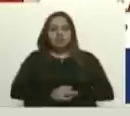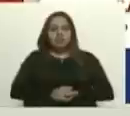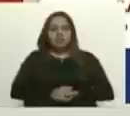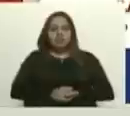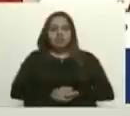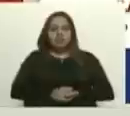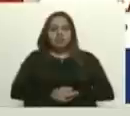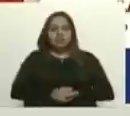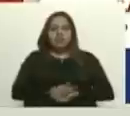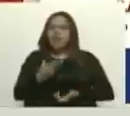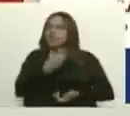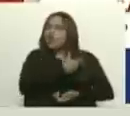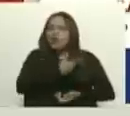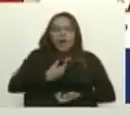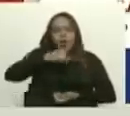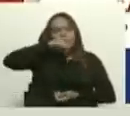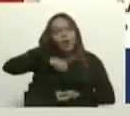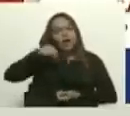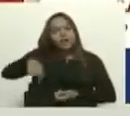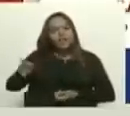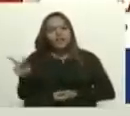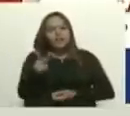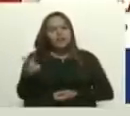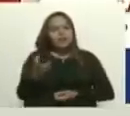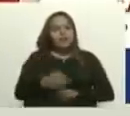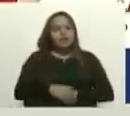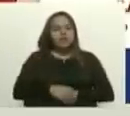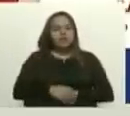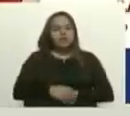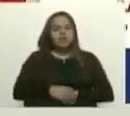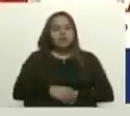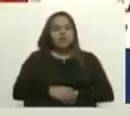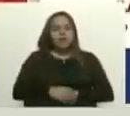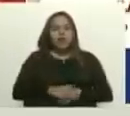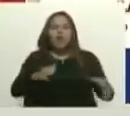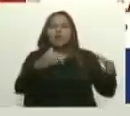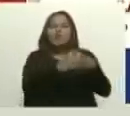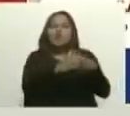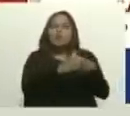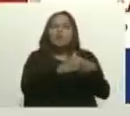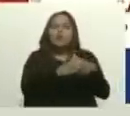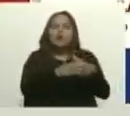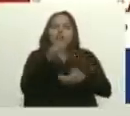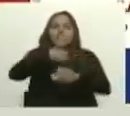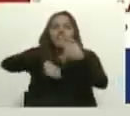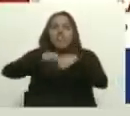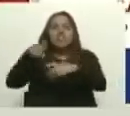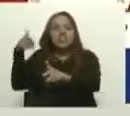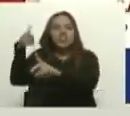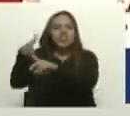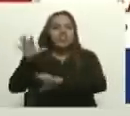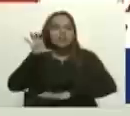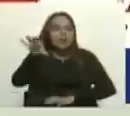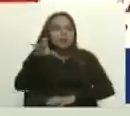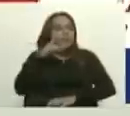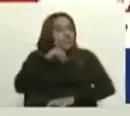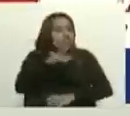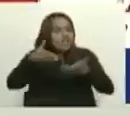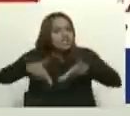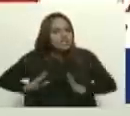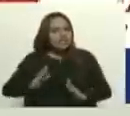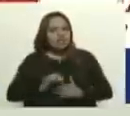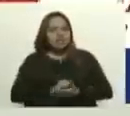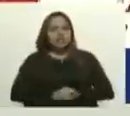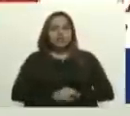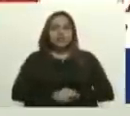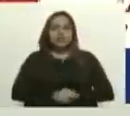No quieren a esta patria. Son una quinta columna contra su propia patria, la patria que los vio nacer.